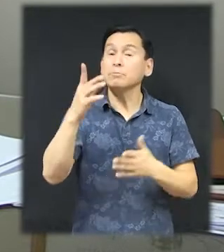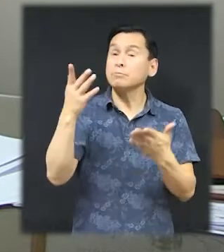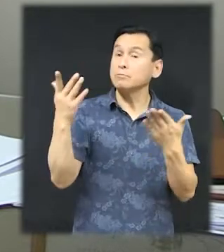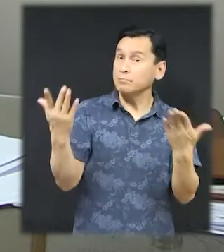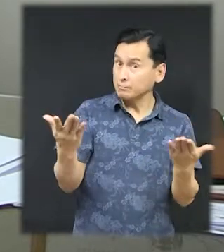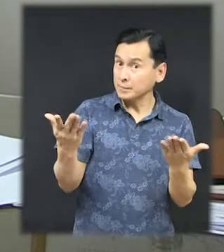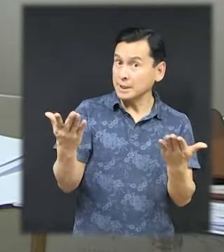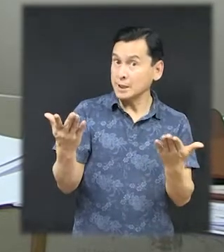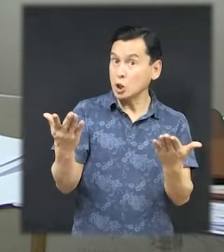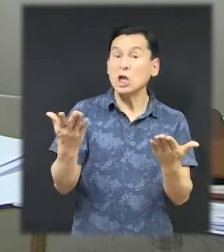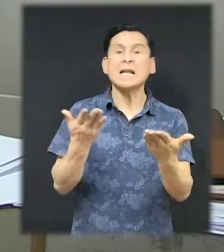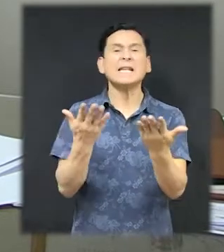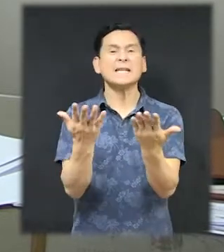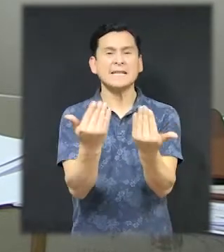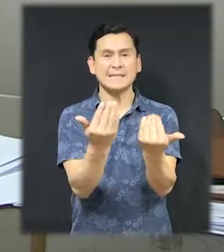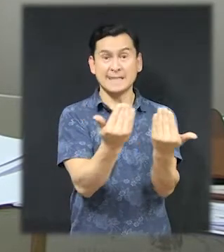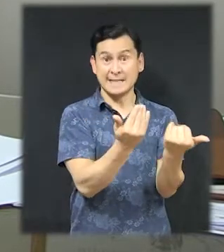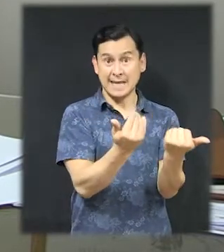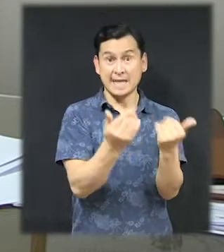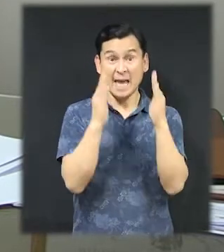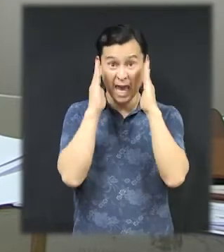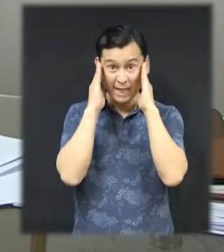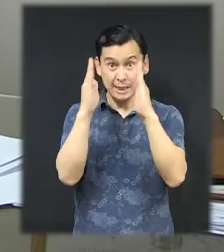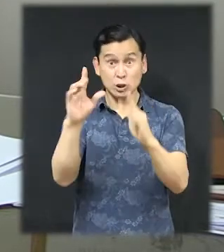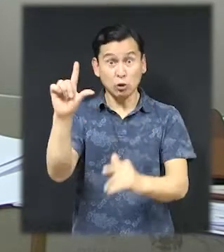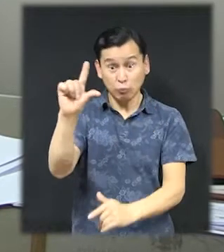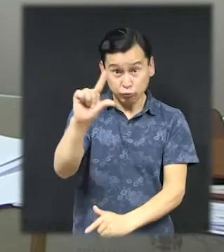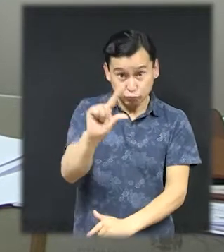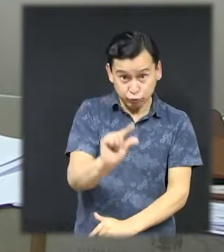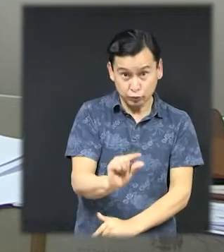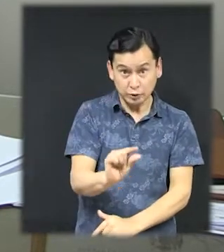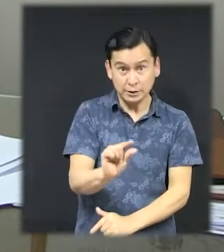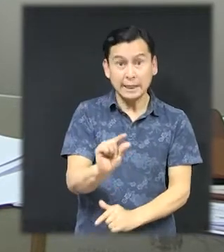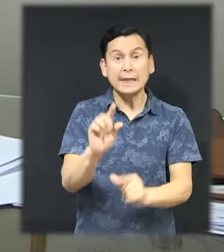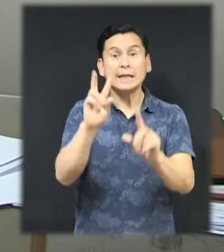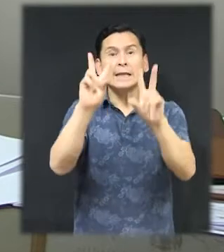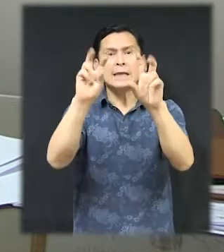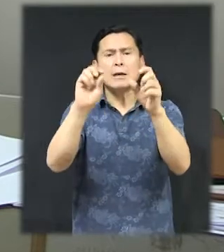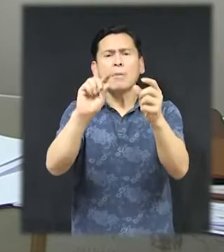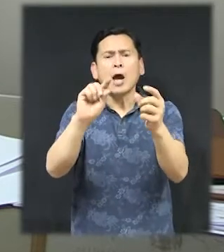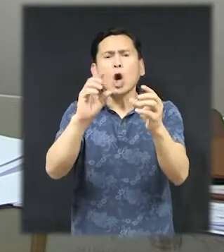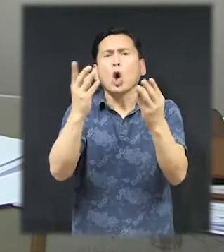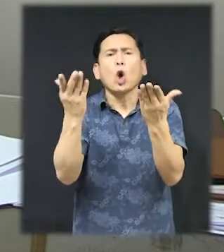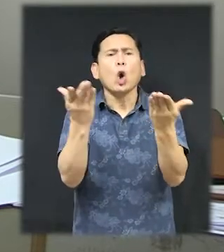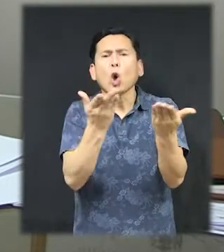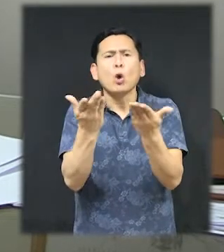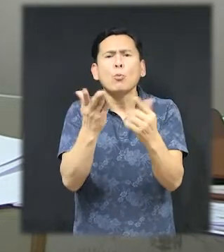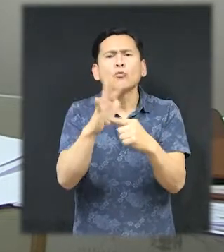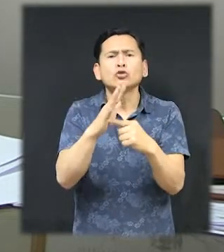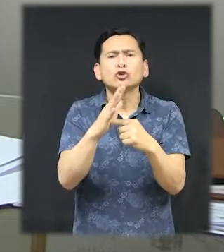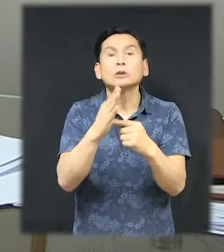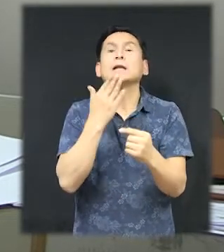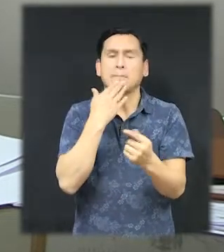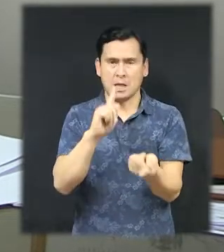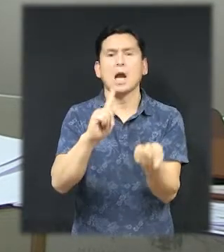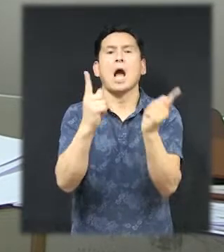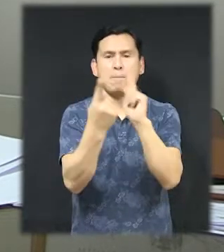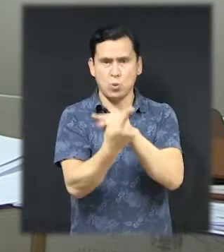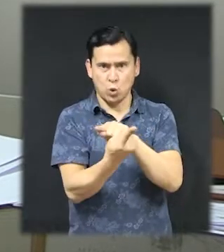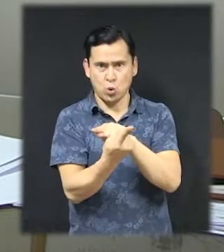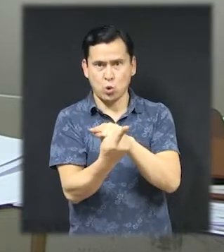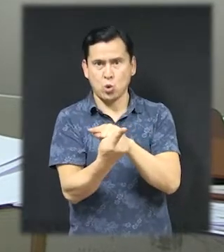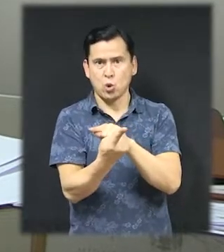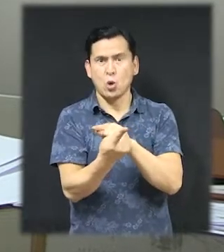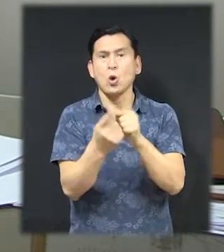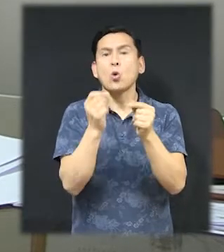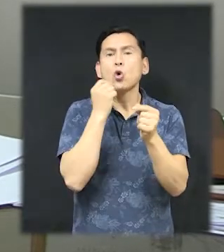de prestaciones o atenciones cayó, la composición de esa demanda también cambió, trasladándose a una